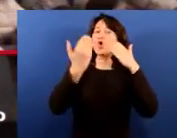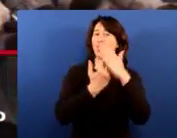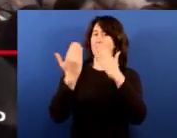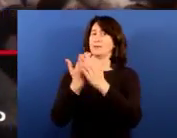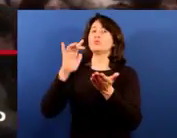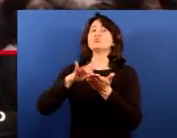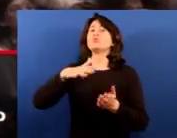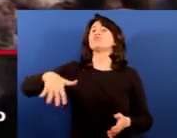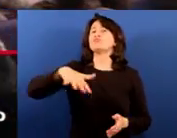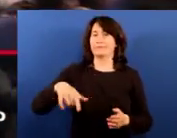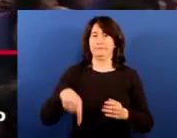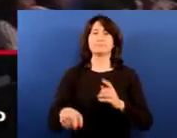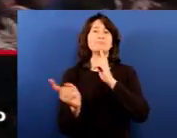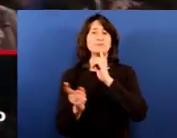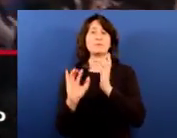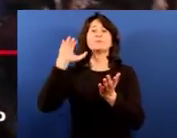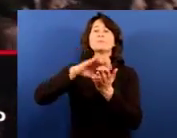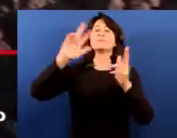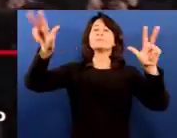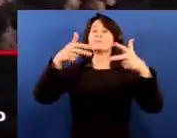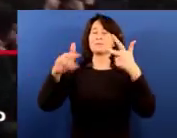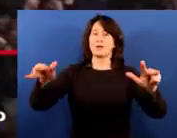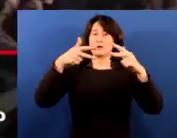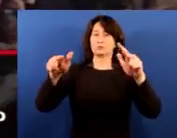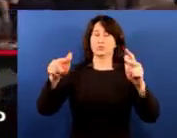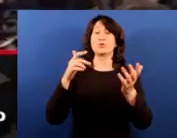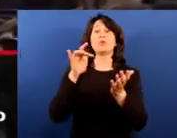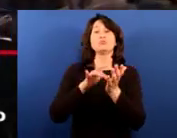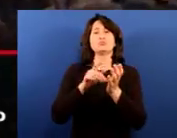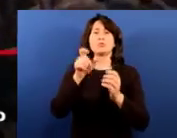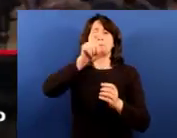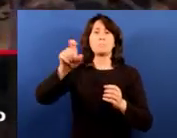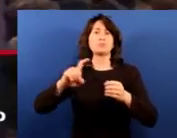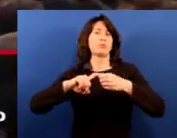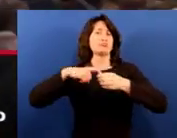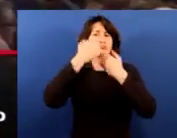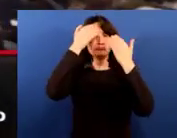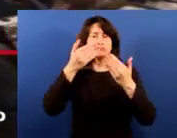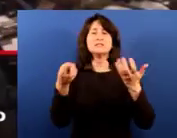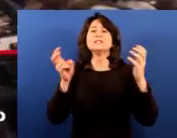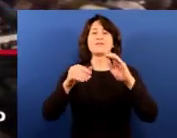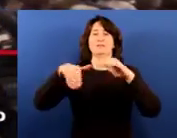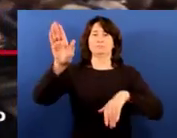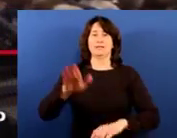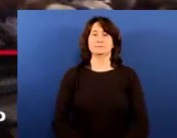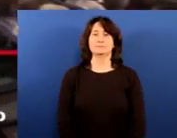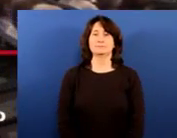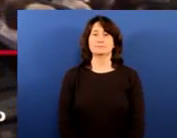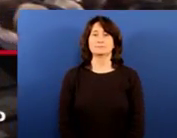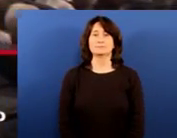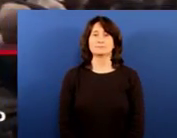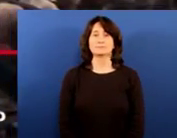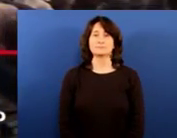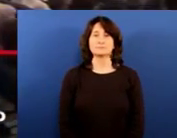Envejecimiento Activo y la Solidaridad Intergeneracional. A través de esta iniciativa se pretende concienciar a la población europea